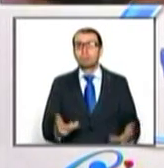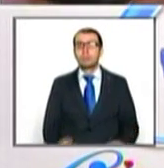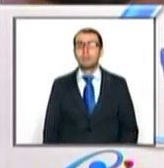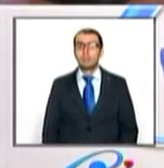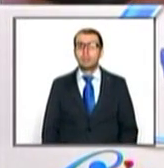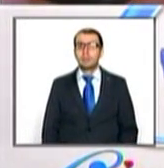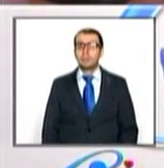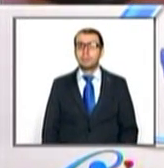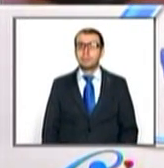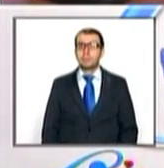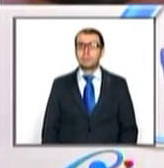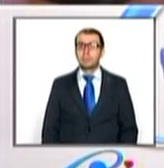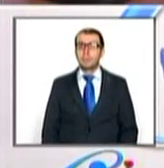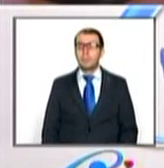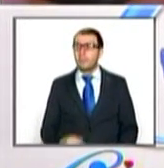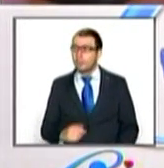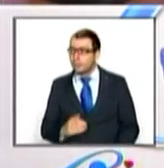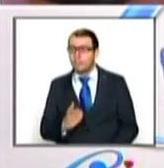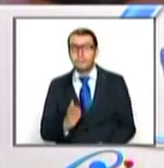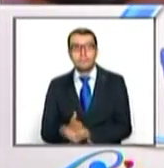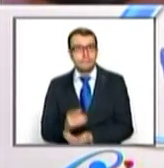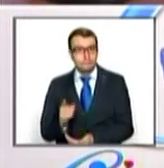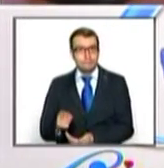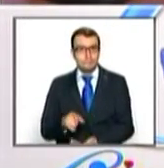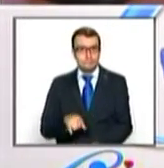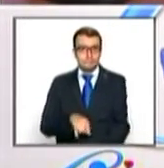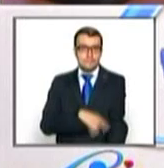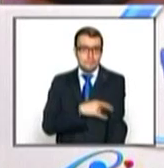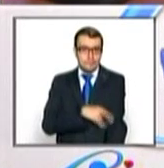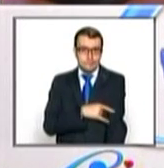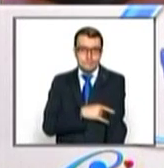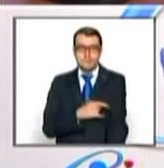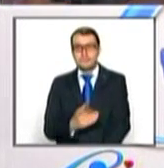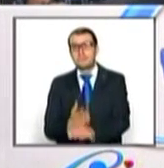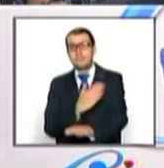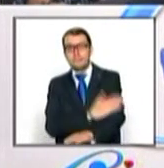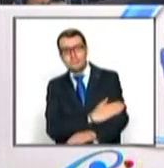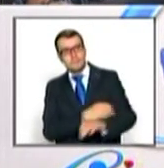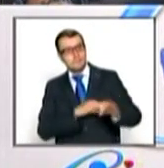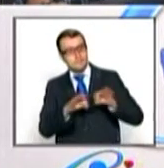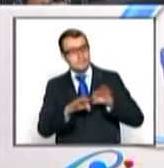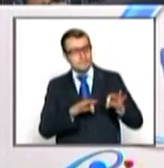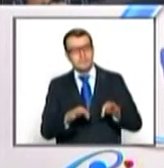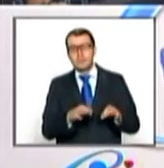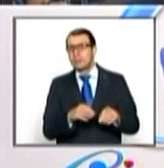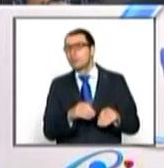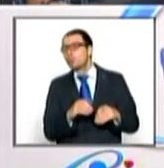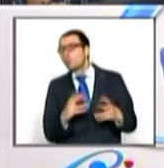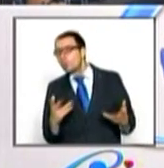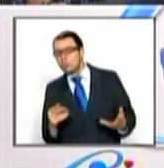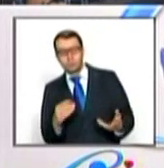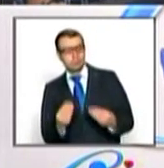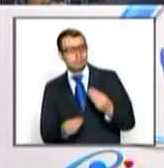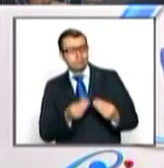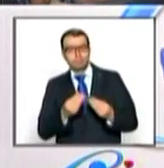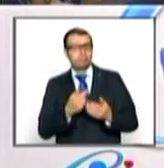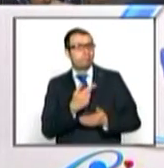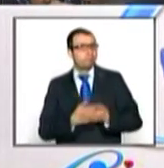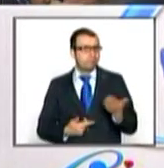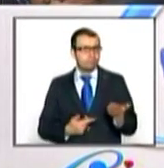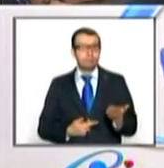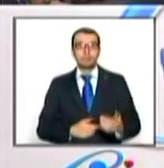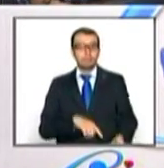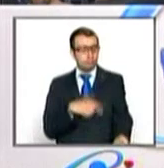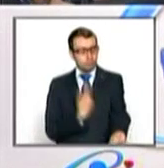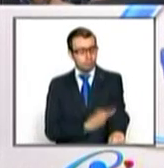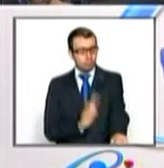procedimiento, el paciente, antes de realizar, se le informa qué es lo que se va a realizar, cómo se va a realizar. Se prepara la avena que uno